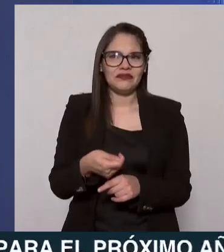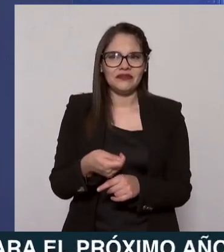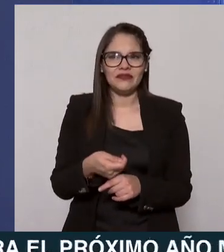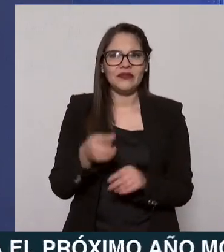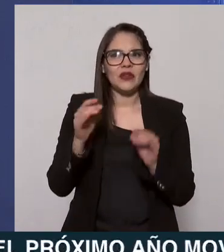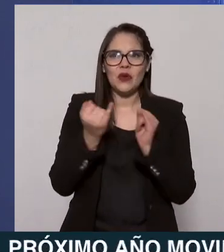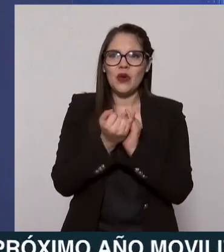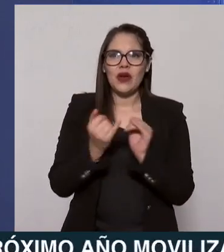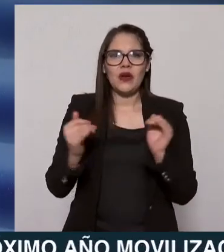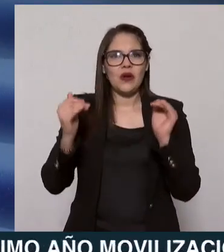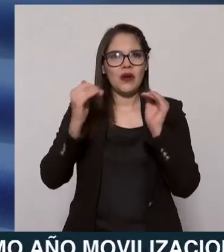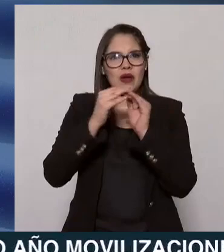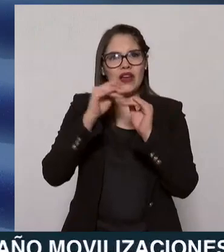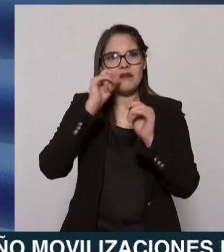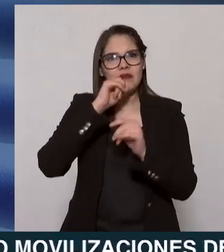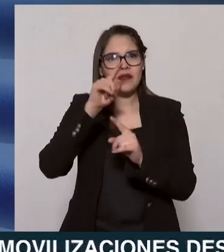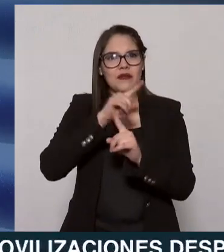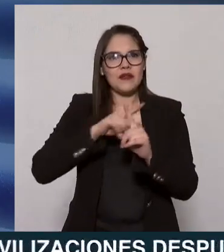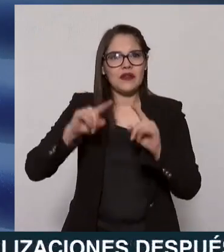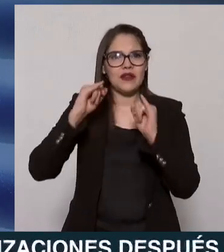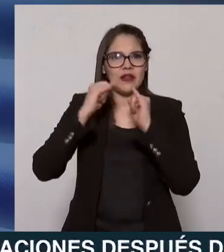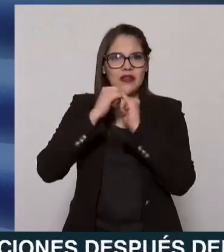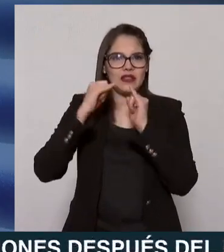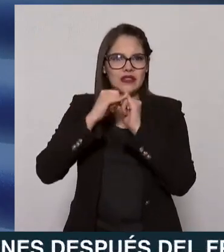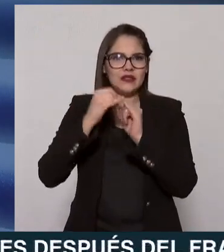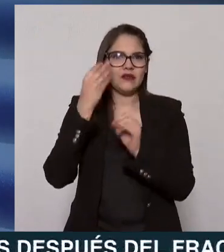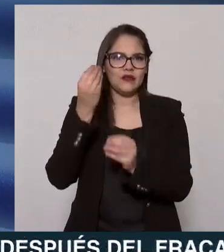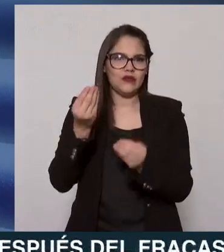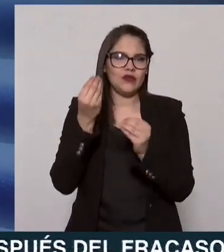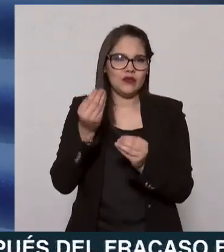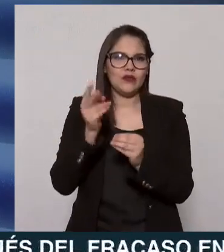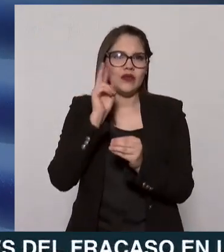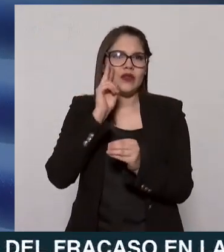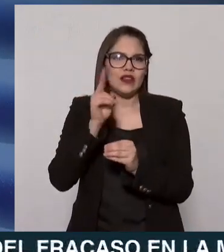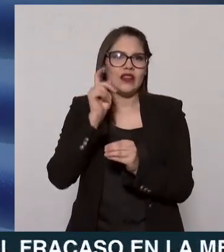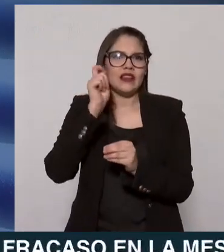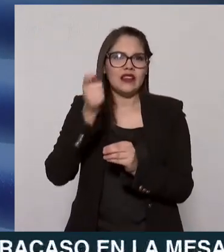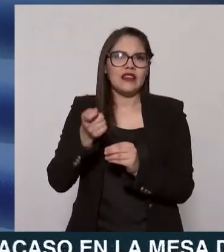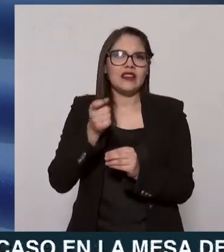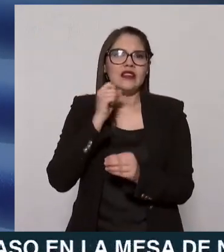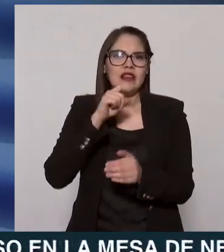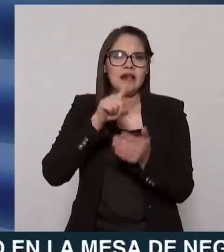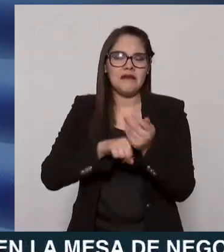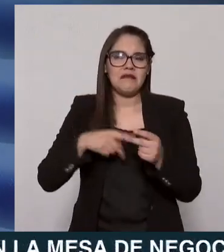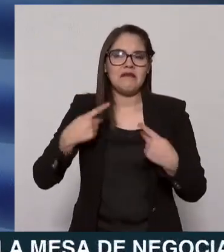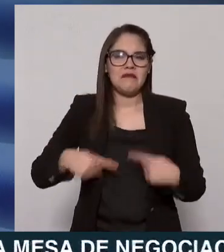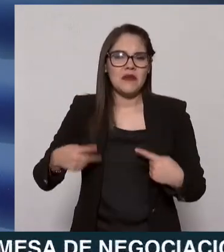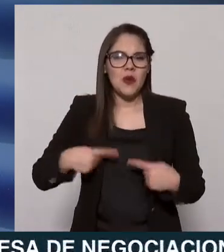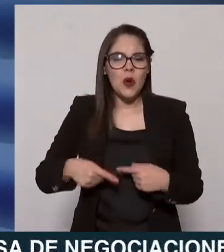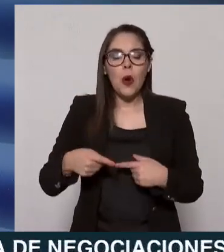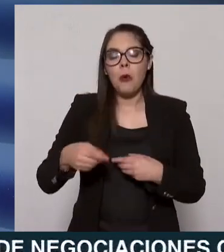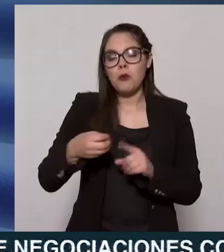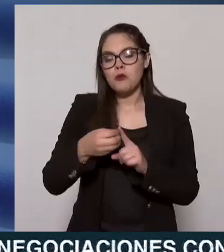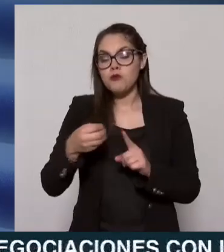al margen de la institución, en claro, muchos casos, y son la propia gente la que se